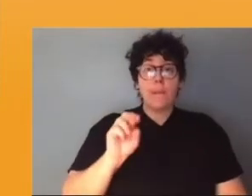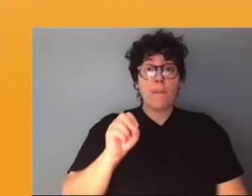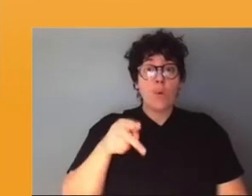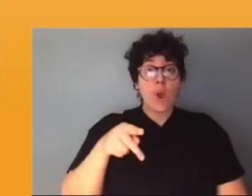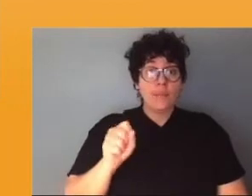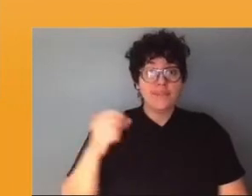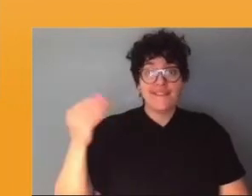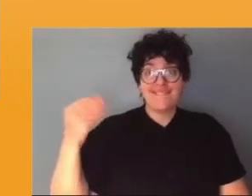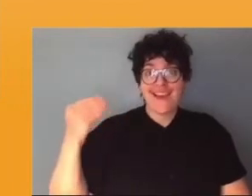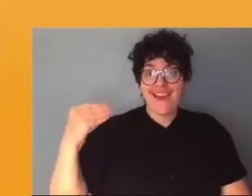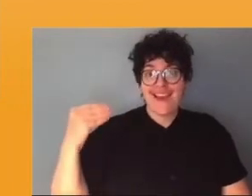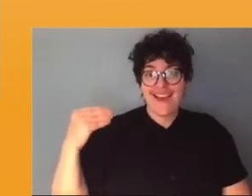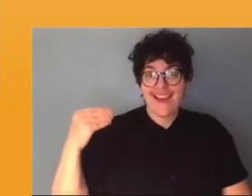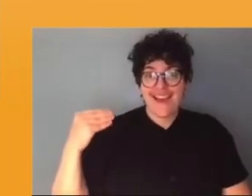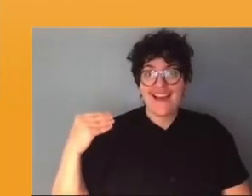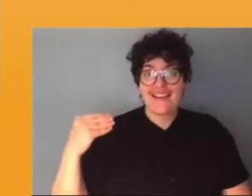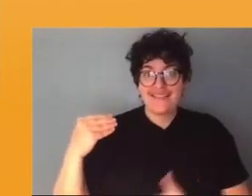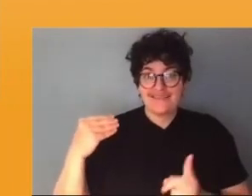objetos.